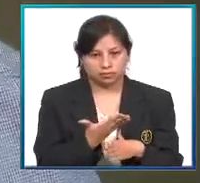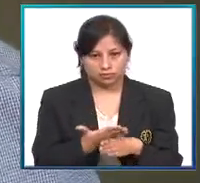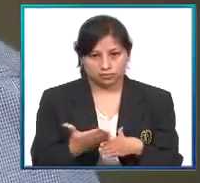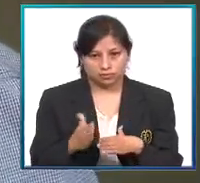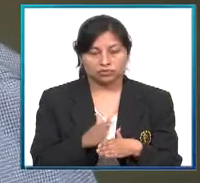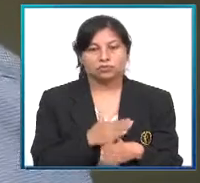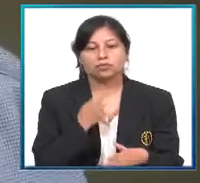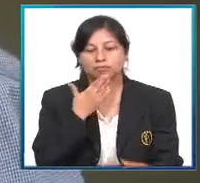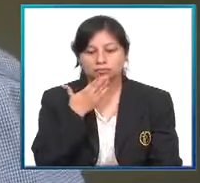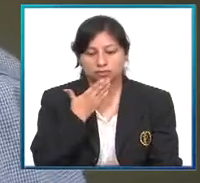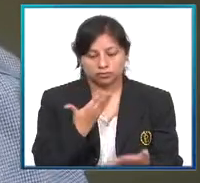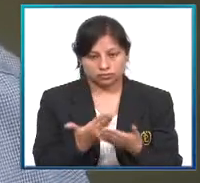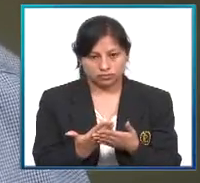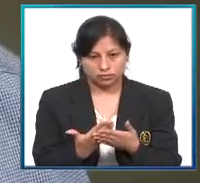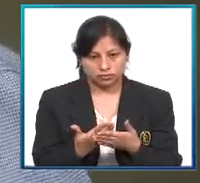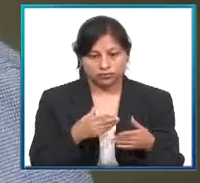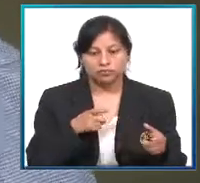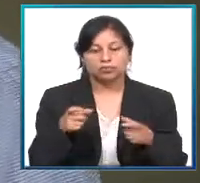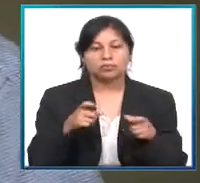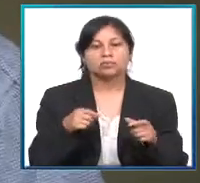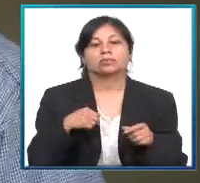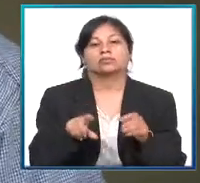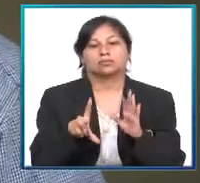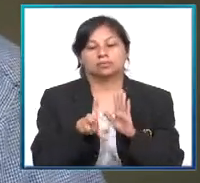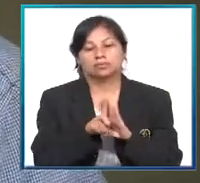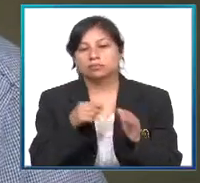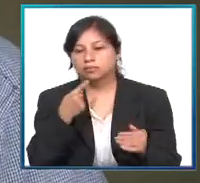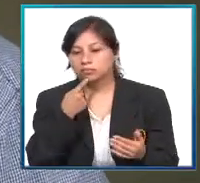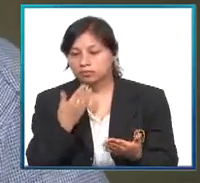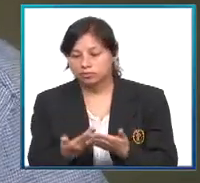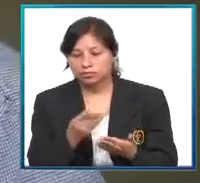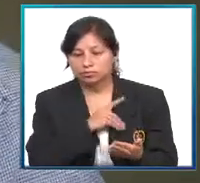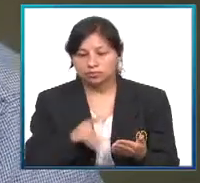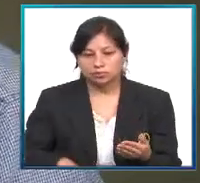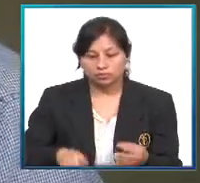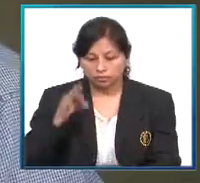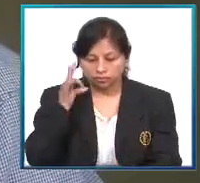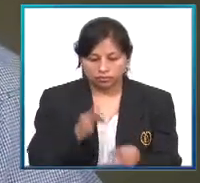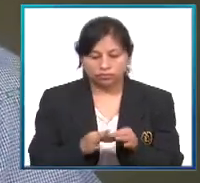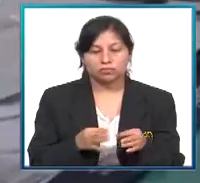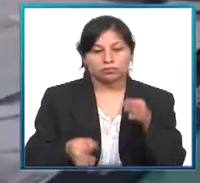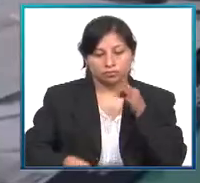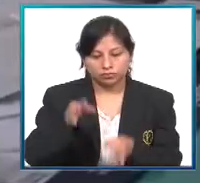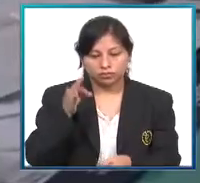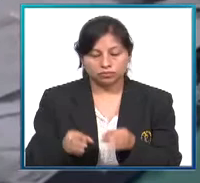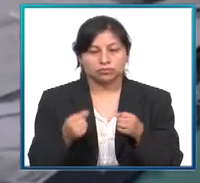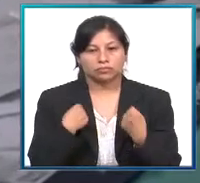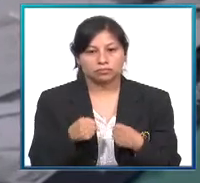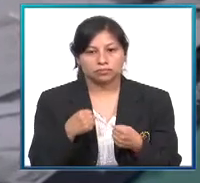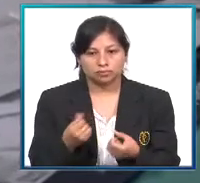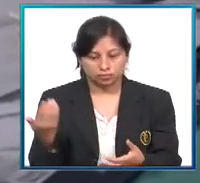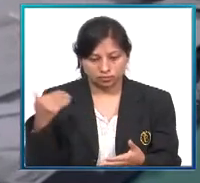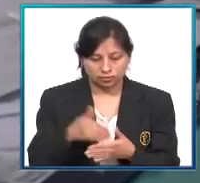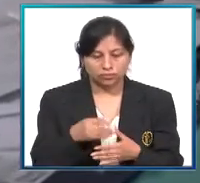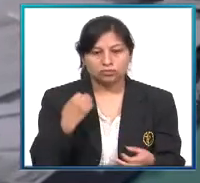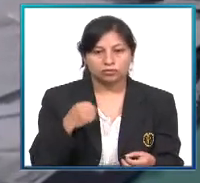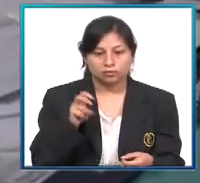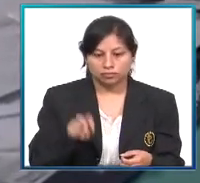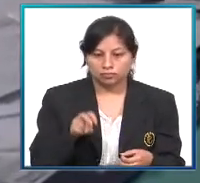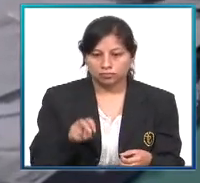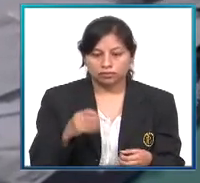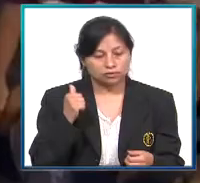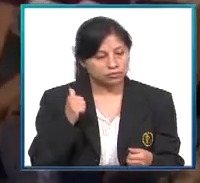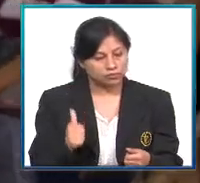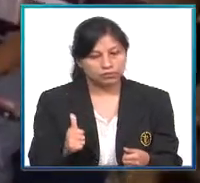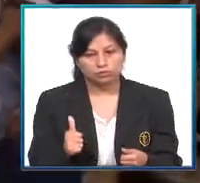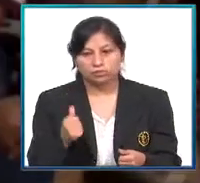de la Cruz, agradeció la gestión de la legisladora, indicando que al contar con certeza jurídica se podrán realizar inversiones en necesidades tan